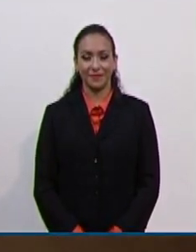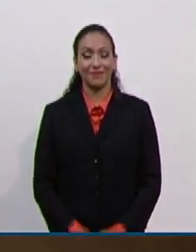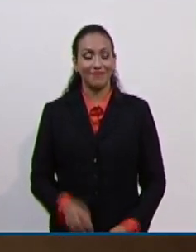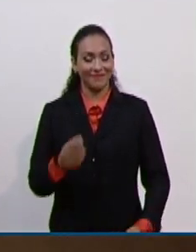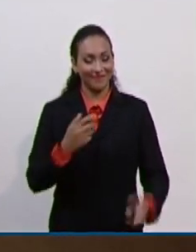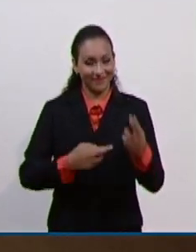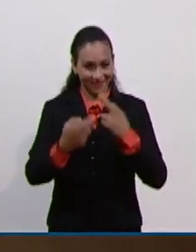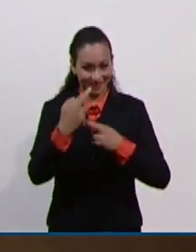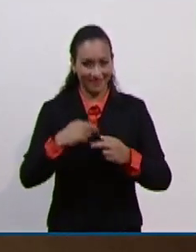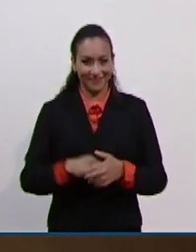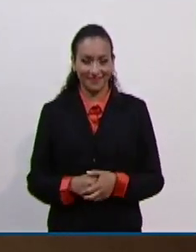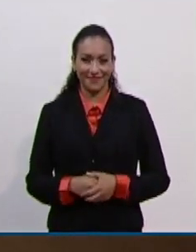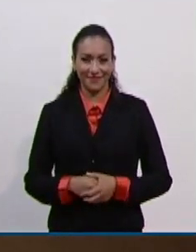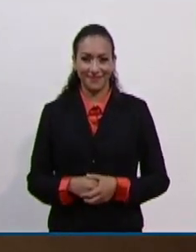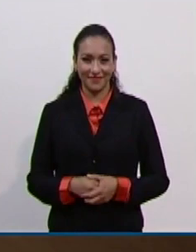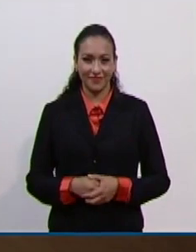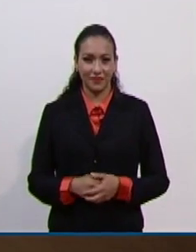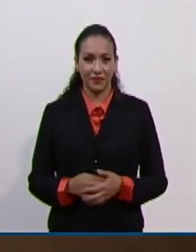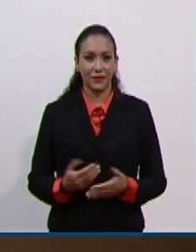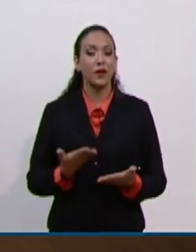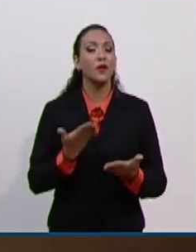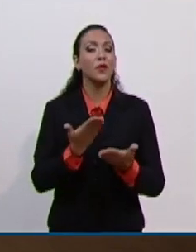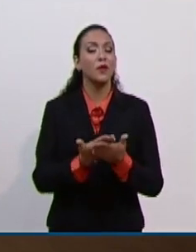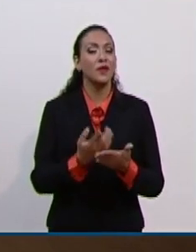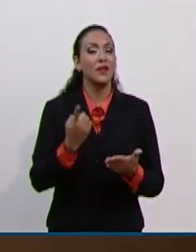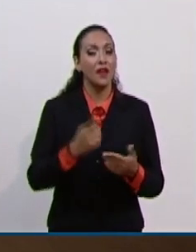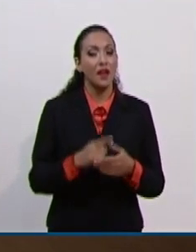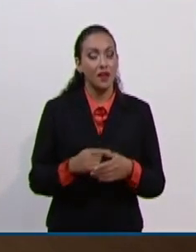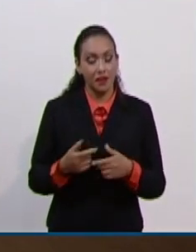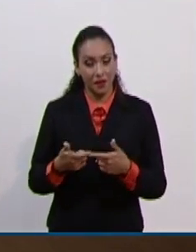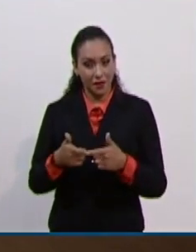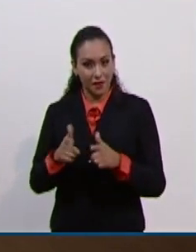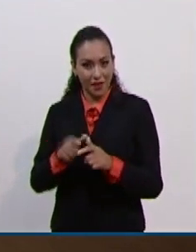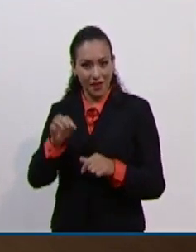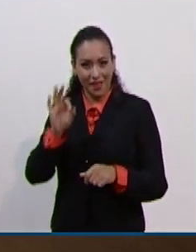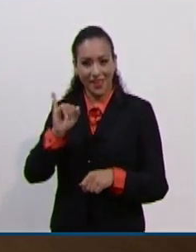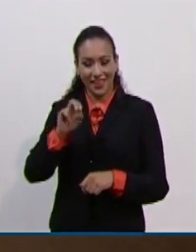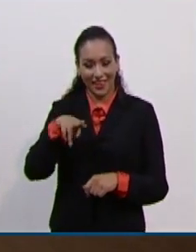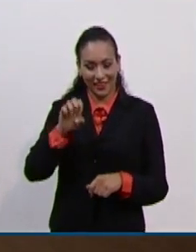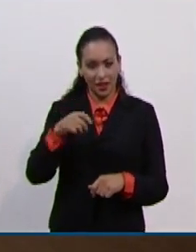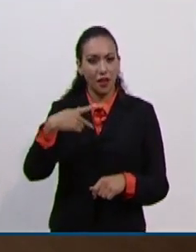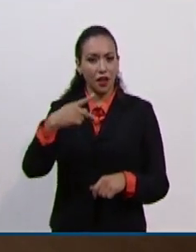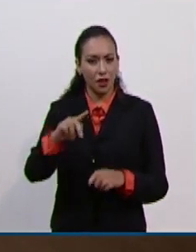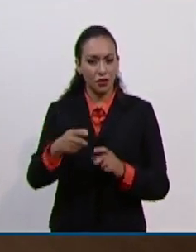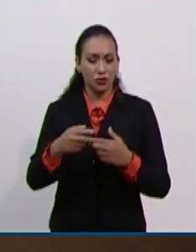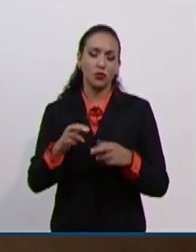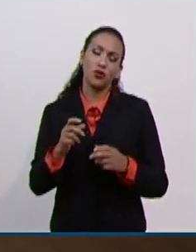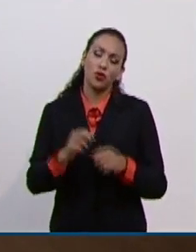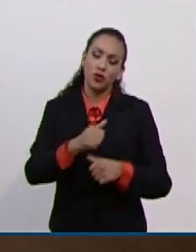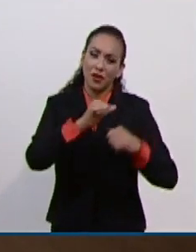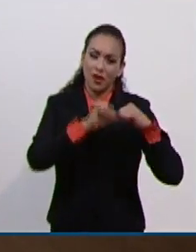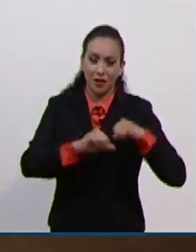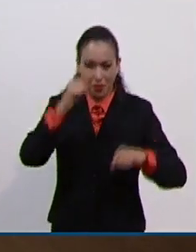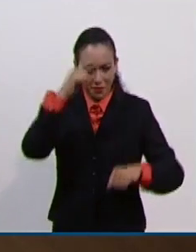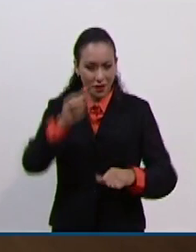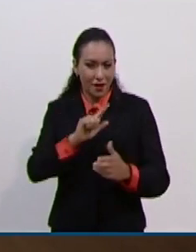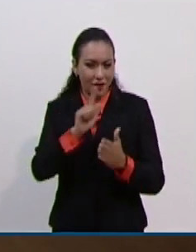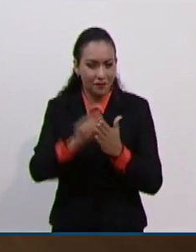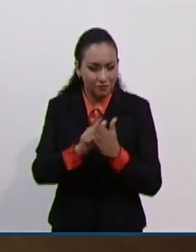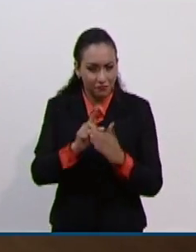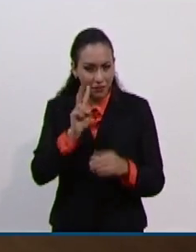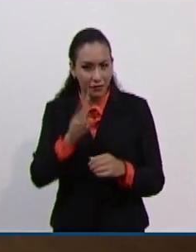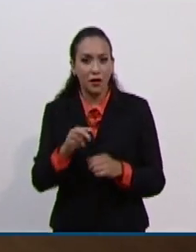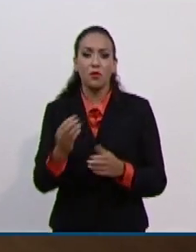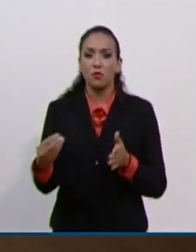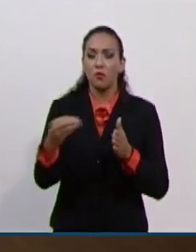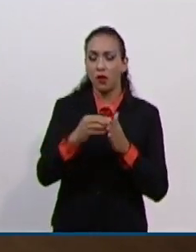Al regresar, proponen que sea el Consejo General del INE quien dé respuesta a la petición del PAN para incluir la foto de